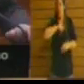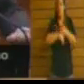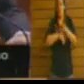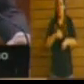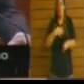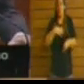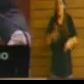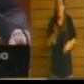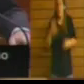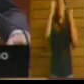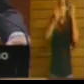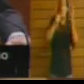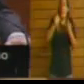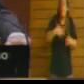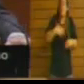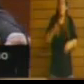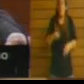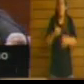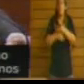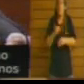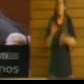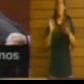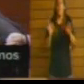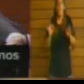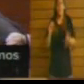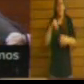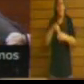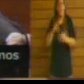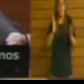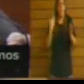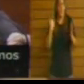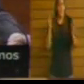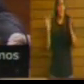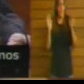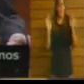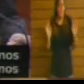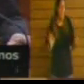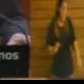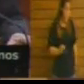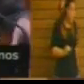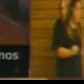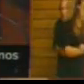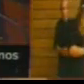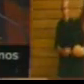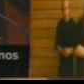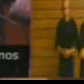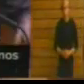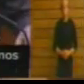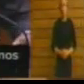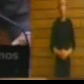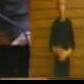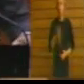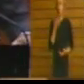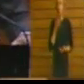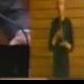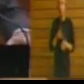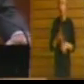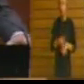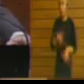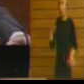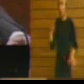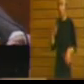podido, lo que hemos considerado que podíamos hacer en ese momento determinado. Si hubiésemos tenido mayoría absoluta, no tenga ninguna duda que algunas